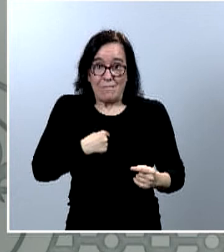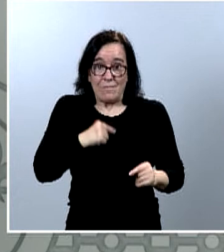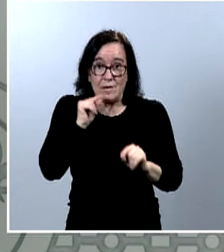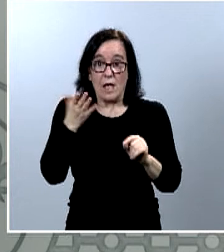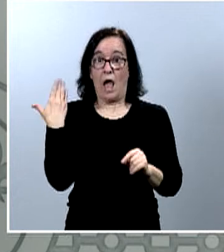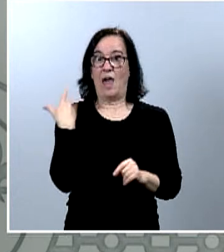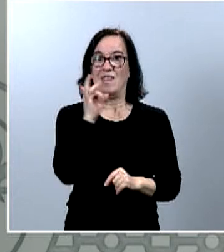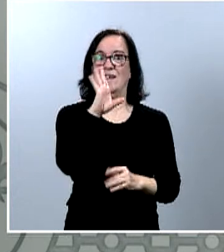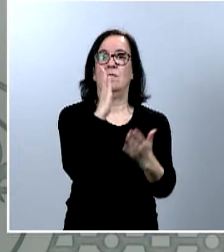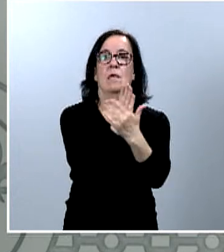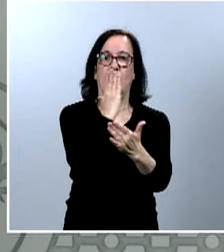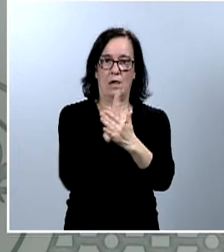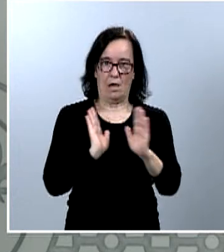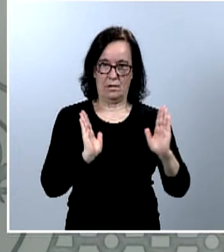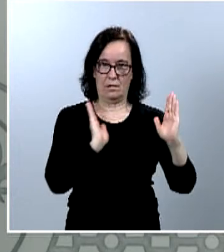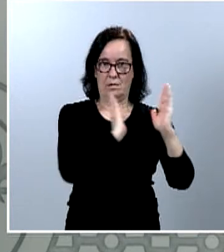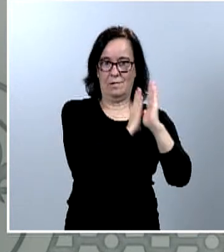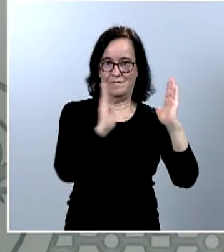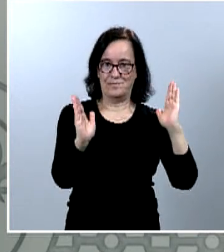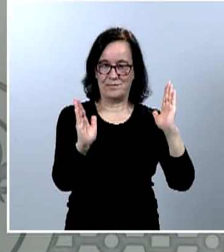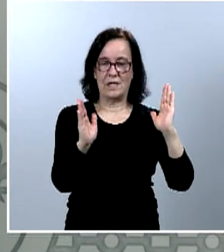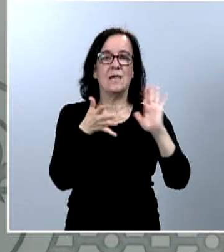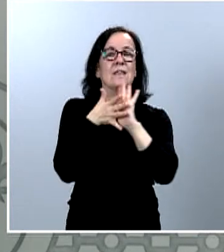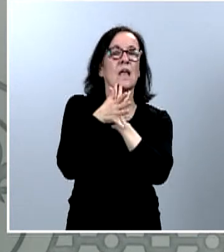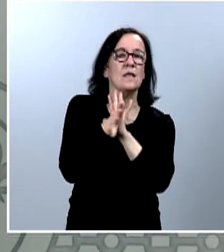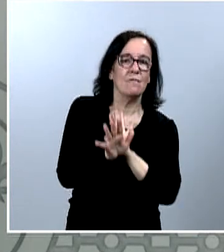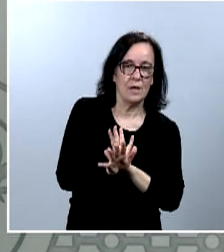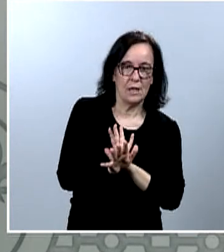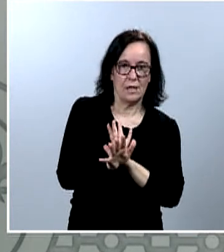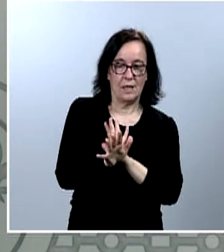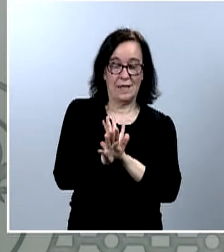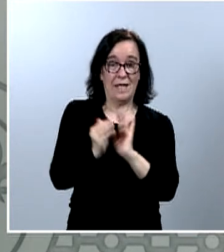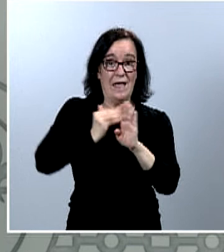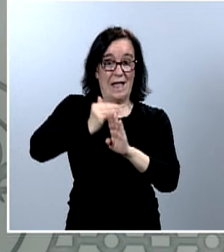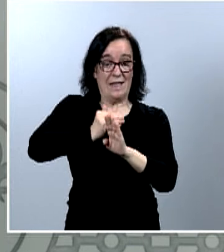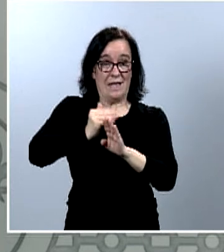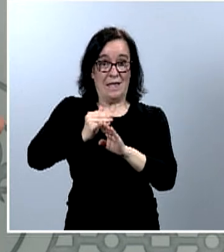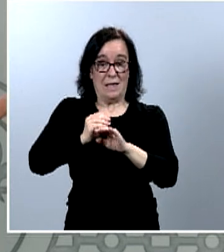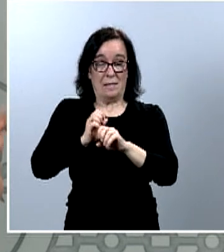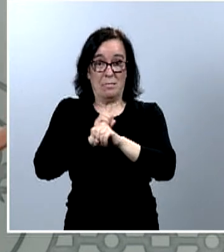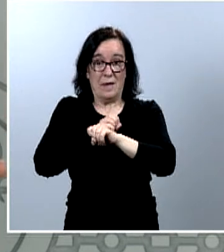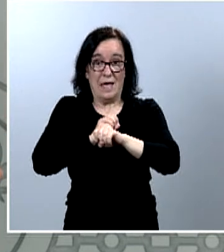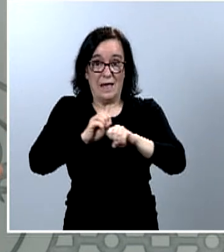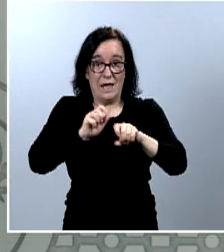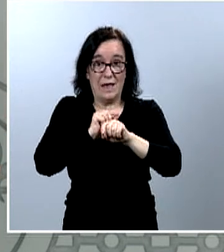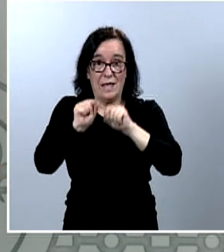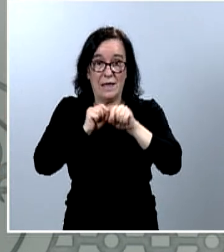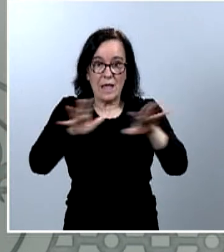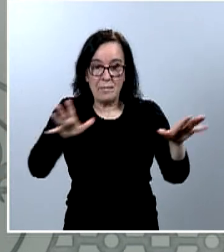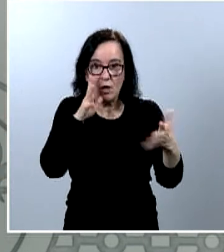días. Es decir, el nivel de transmisión actual es mucho más bajo que en aquel